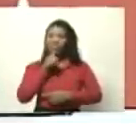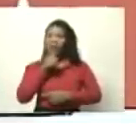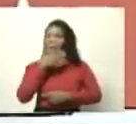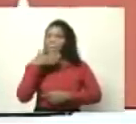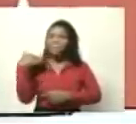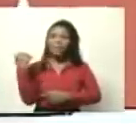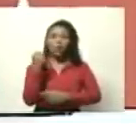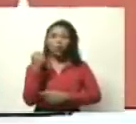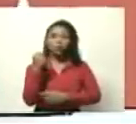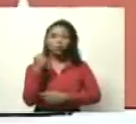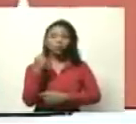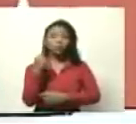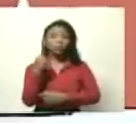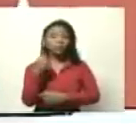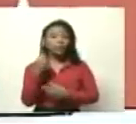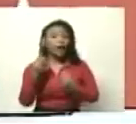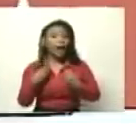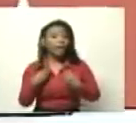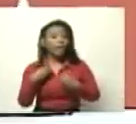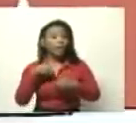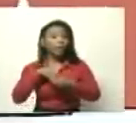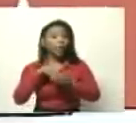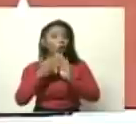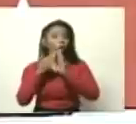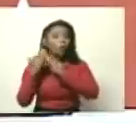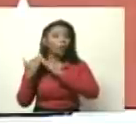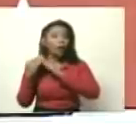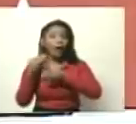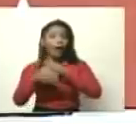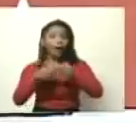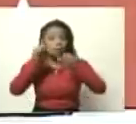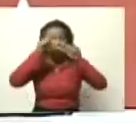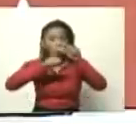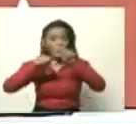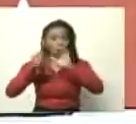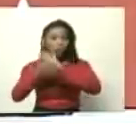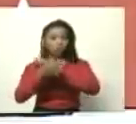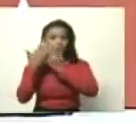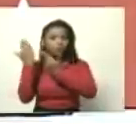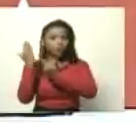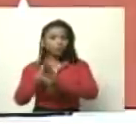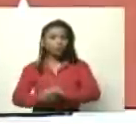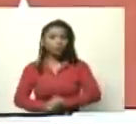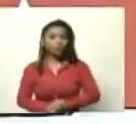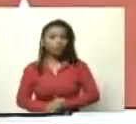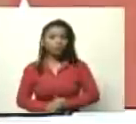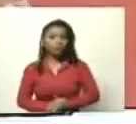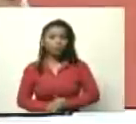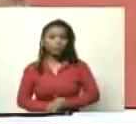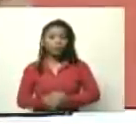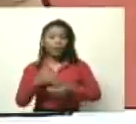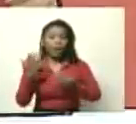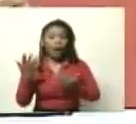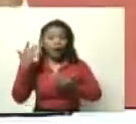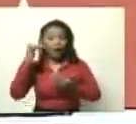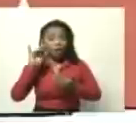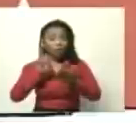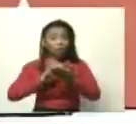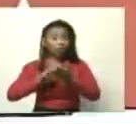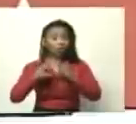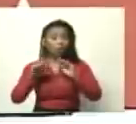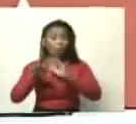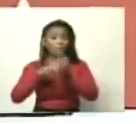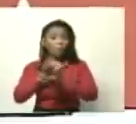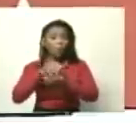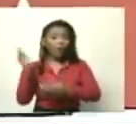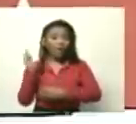mejor que el que vive en una comunidad para que nos haga un diagnóstico sobre eso? Que tenemos la solución a todos los problemas que puedan